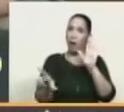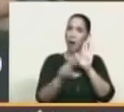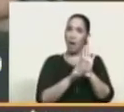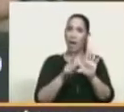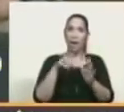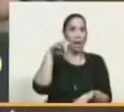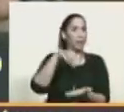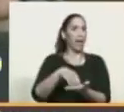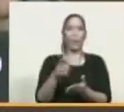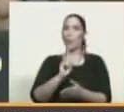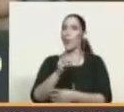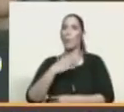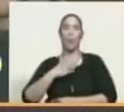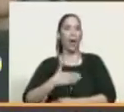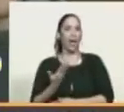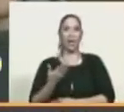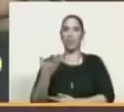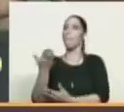va a pedir más.